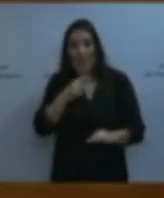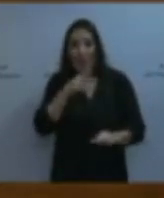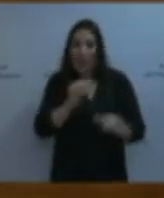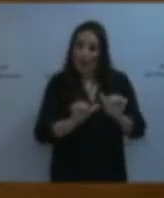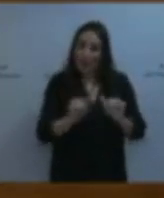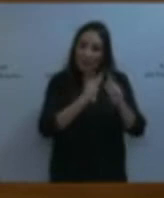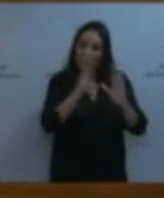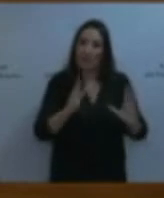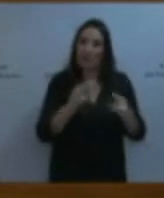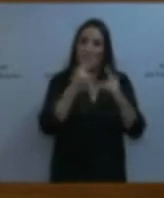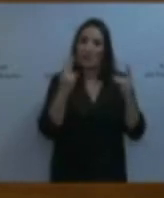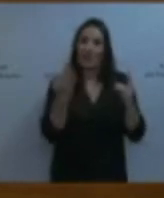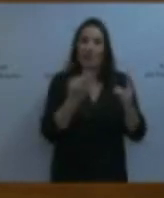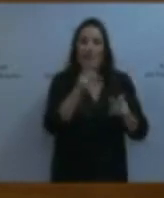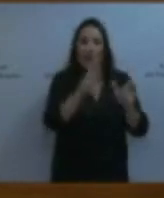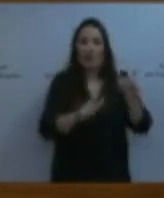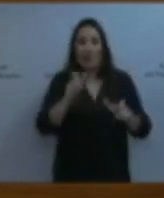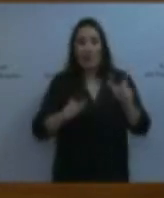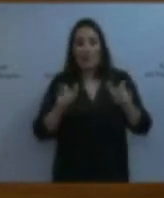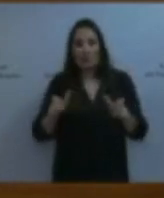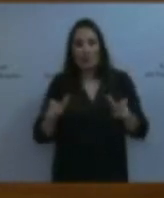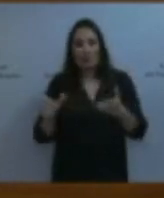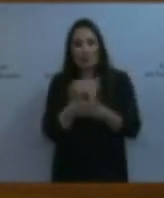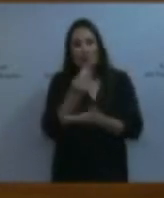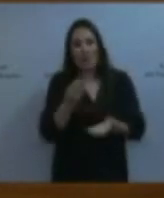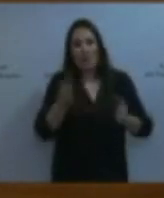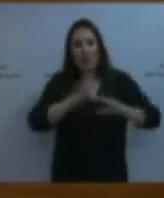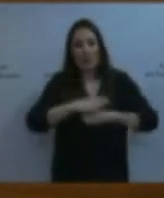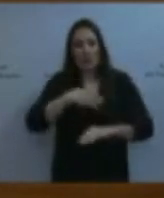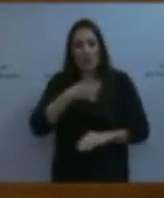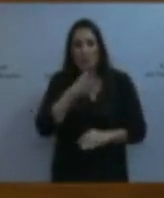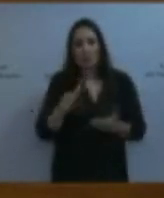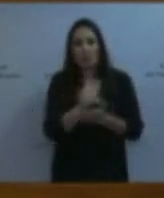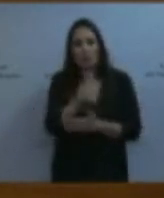públicas cenen las inquilinas de las viviendas públicas. Muchas gracias.